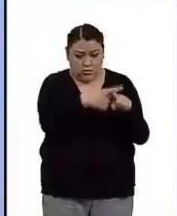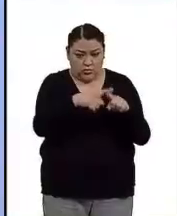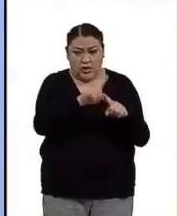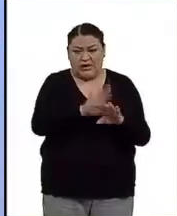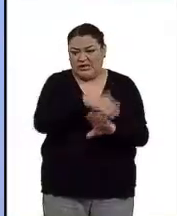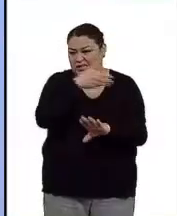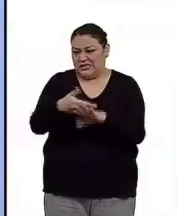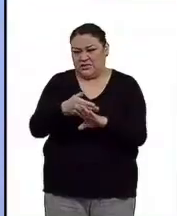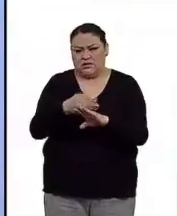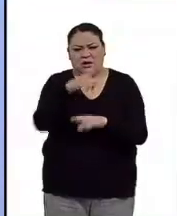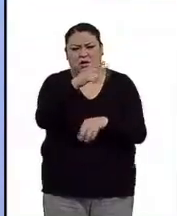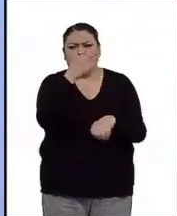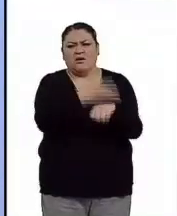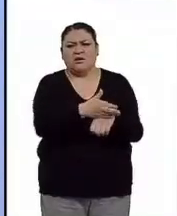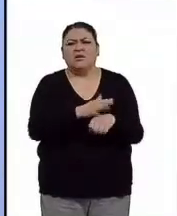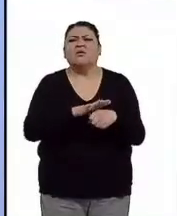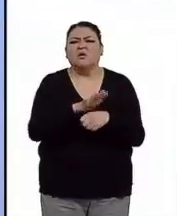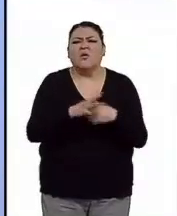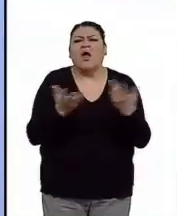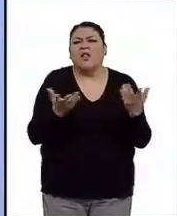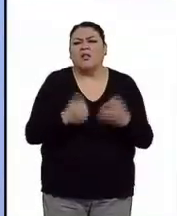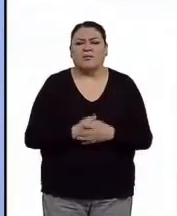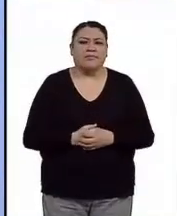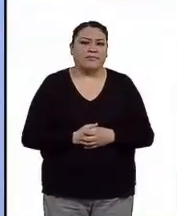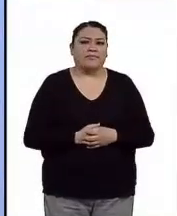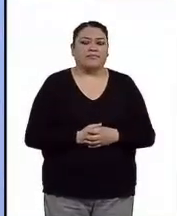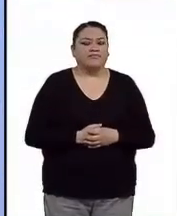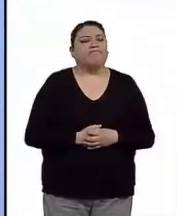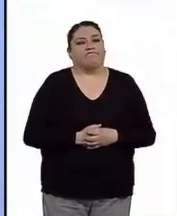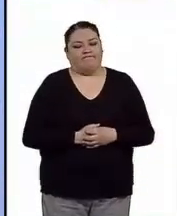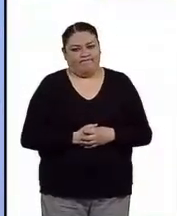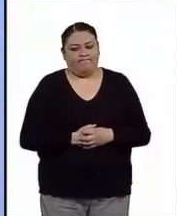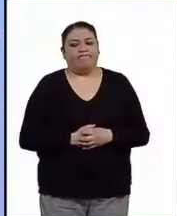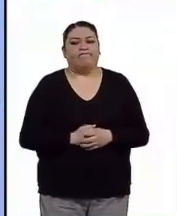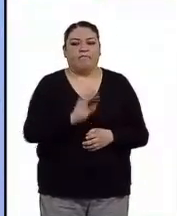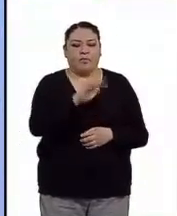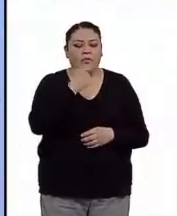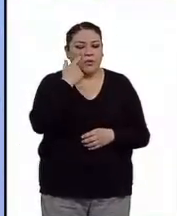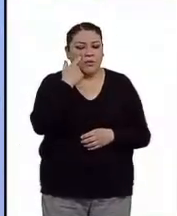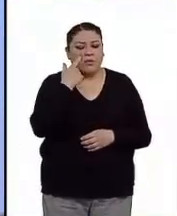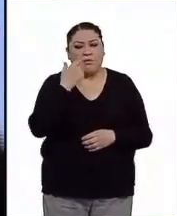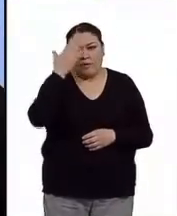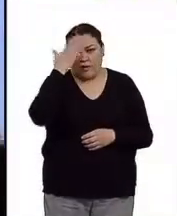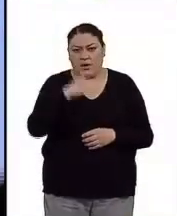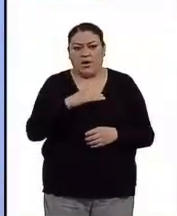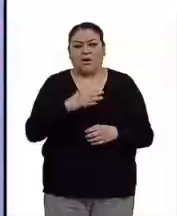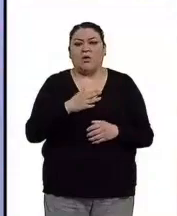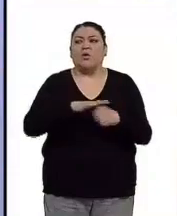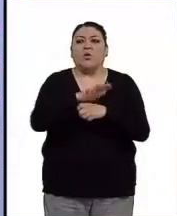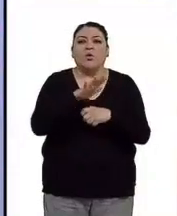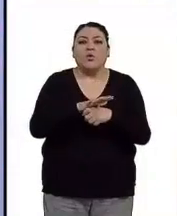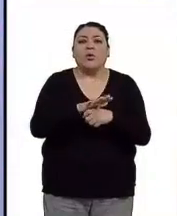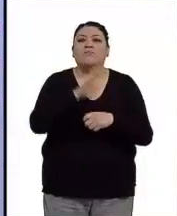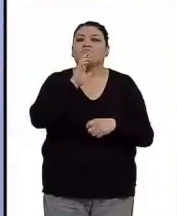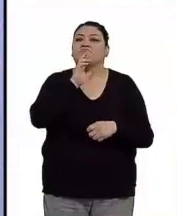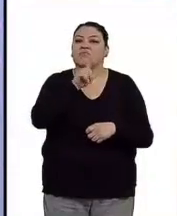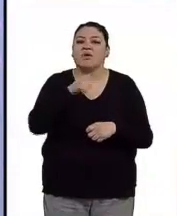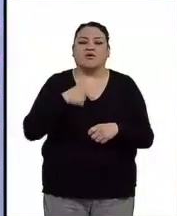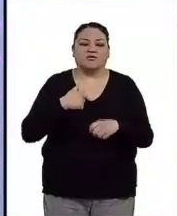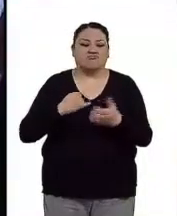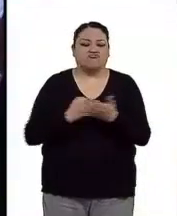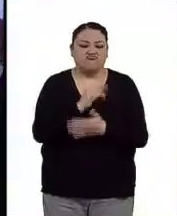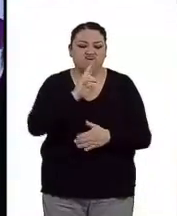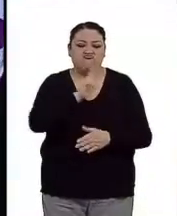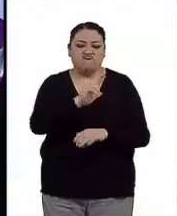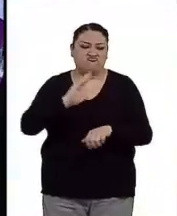en este tipo de violaciones. Ok, pues mira, el mejor escenario es un laudo condenatorio, ¿no? Okay.